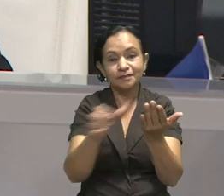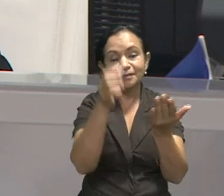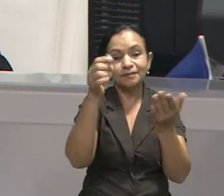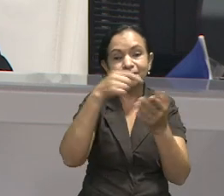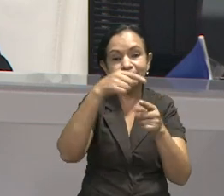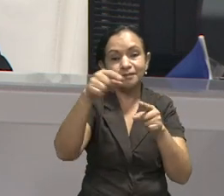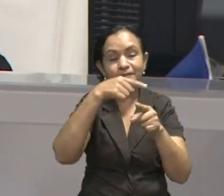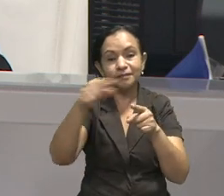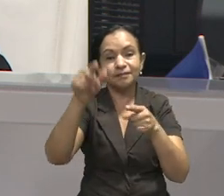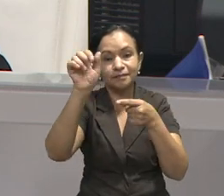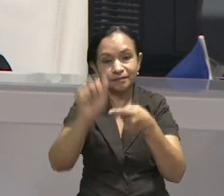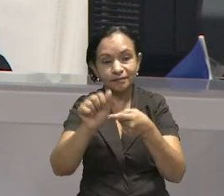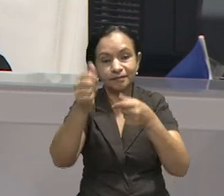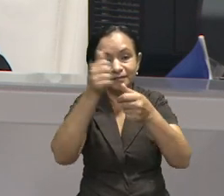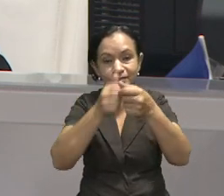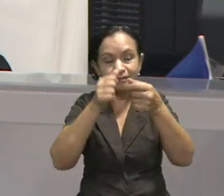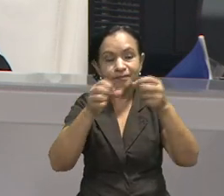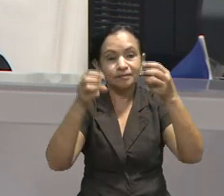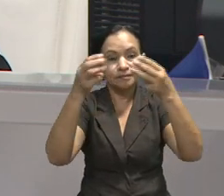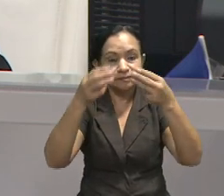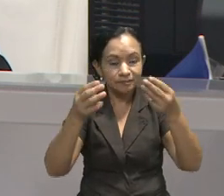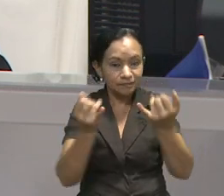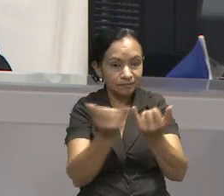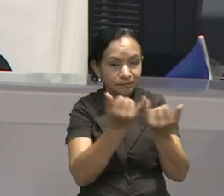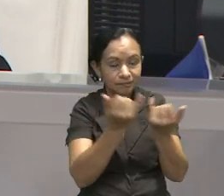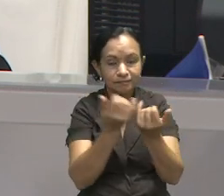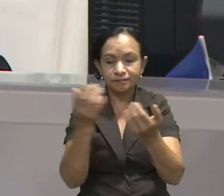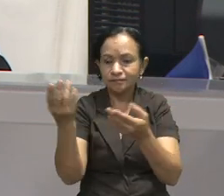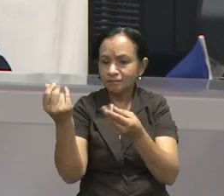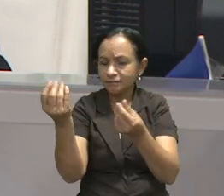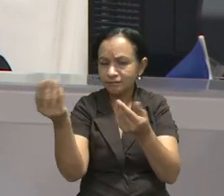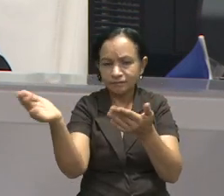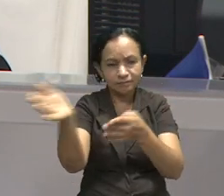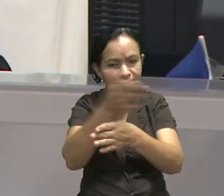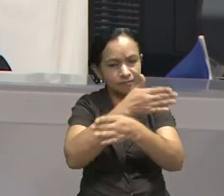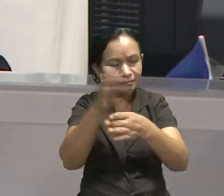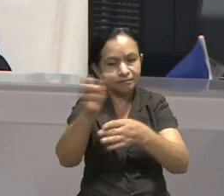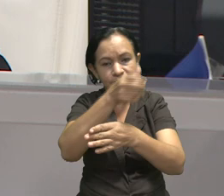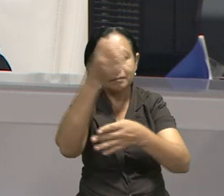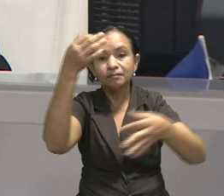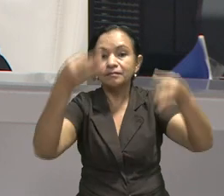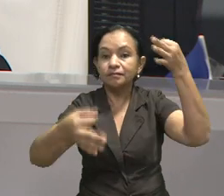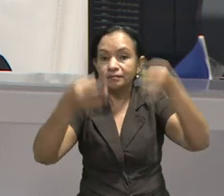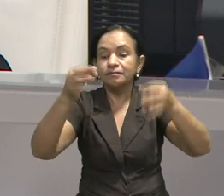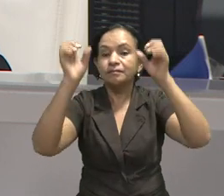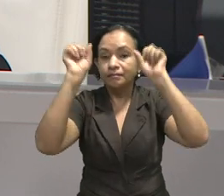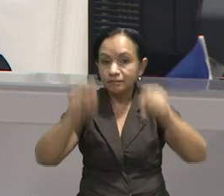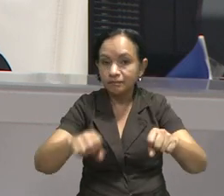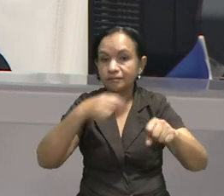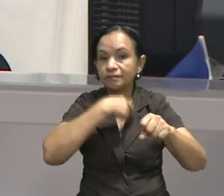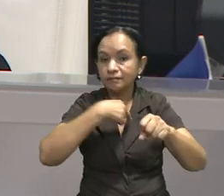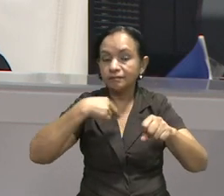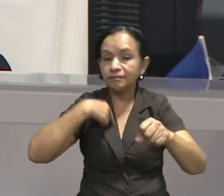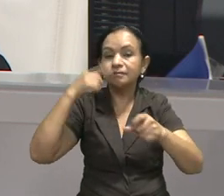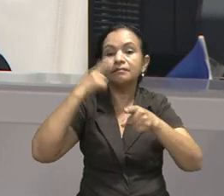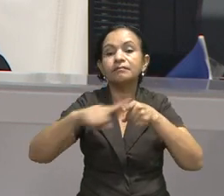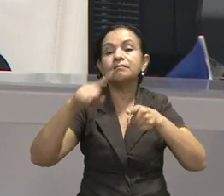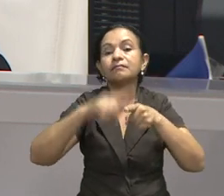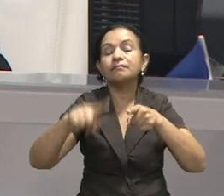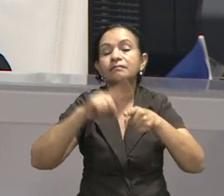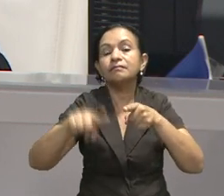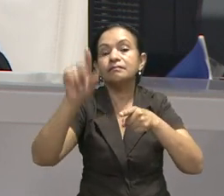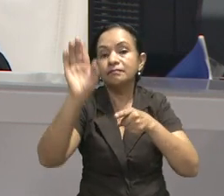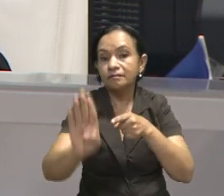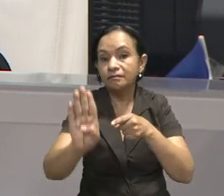municipales sobre a sus bienes, muebles e inmuebles, rentas o ingresos de cualquier naturaleza y de todos los actos jurídicos que celebre y que deben ser pagados por su parte.